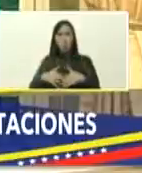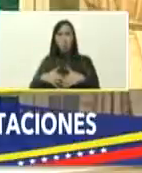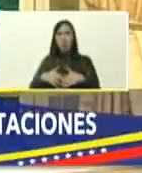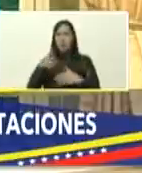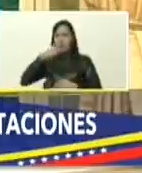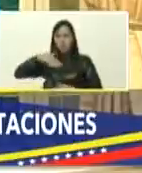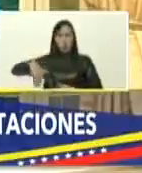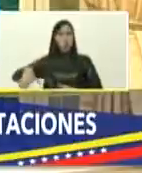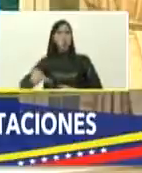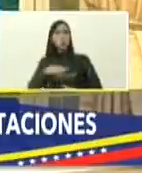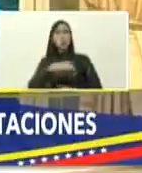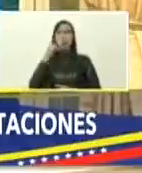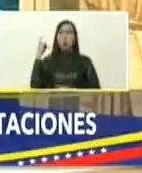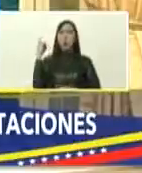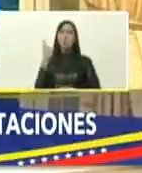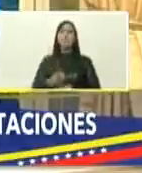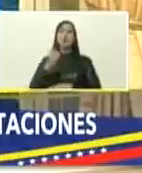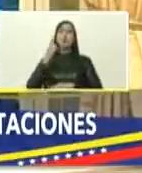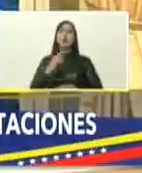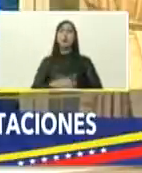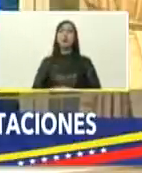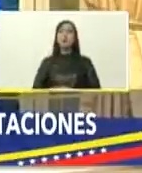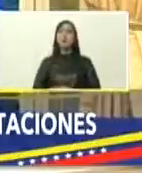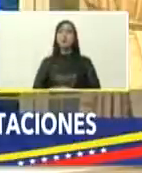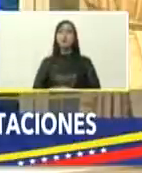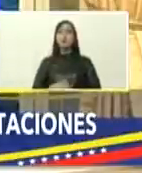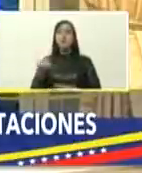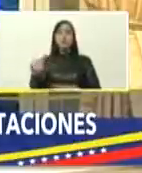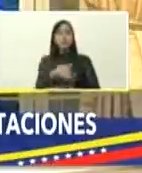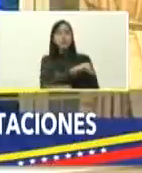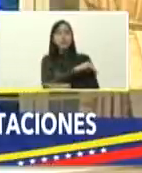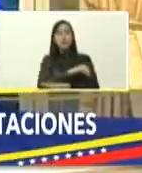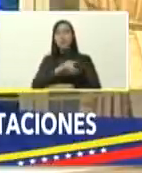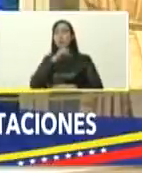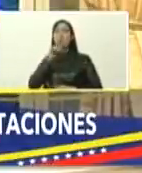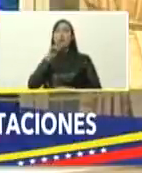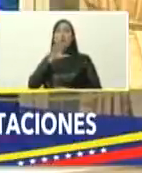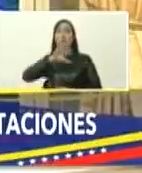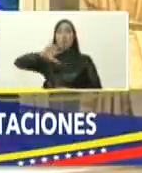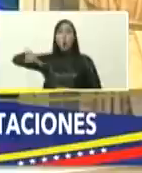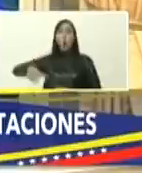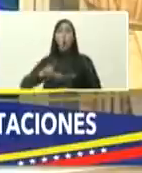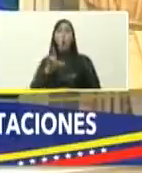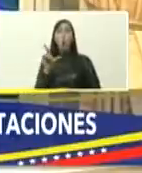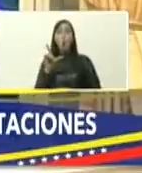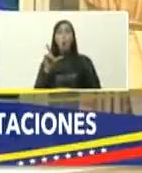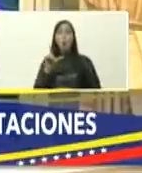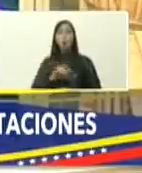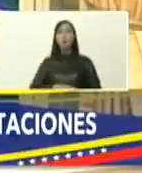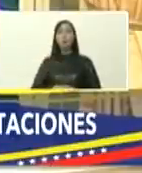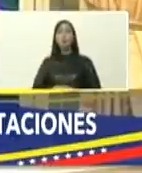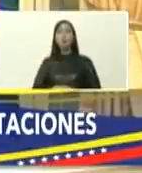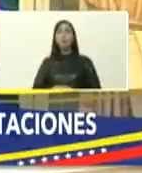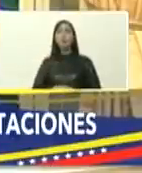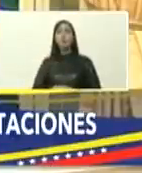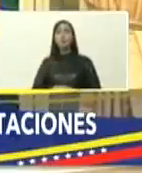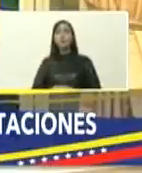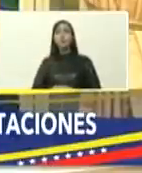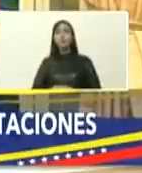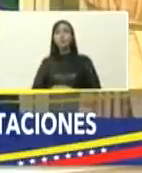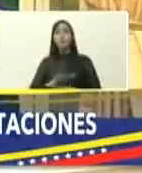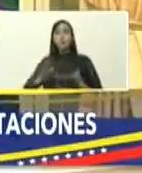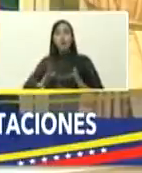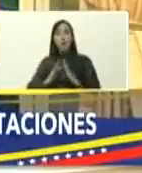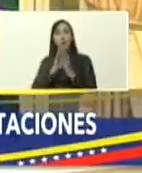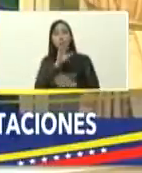pueblo. El gobernador Omar Prieto allá en la avenida 5 de Julio. Allá en Santa Bárbara,